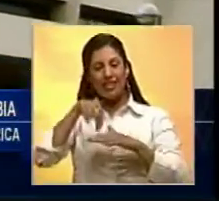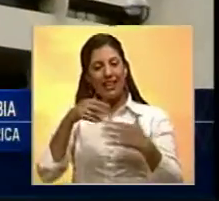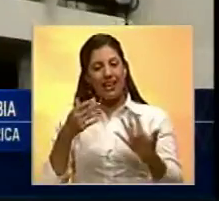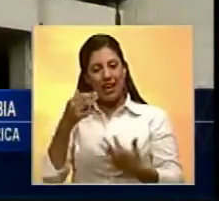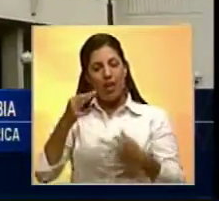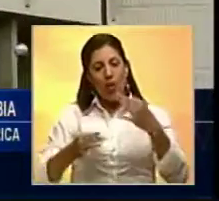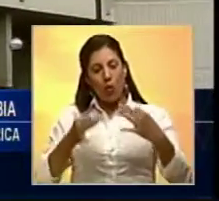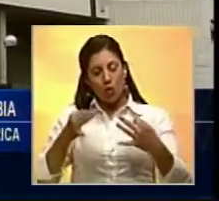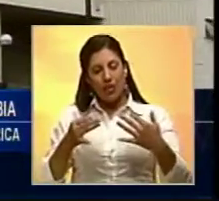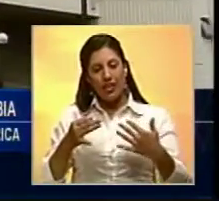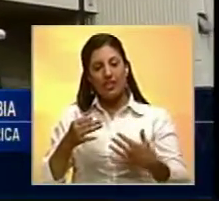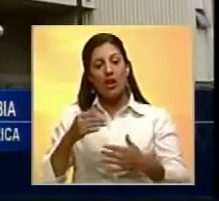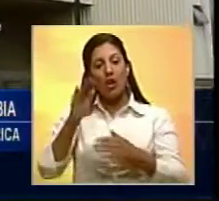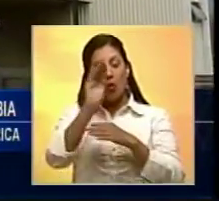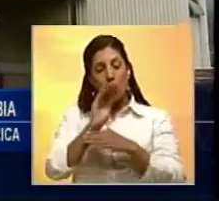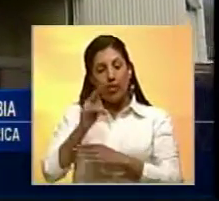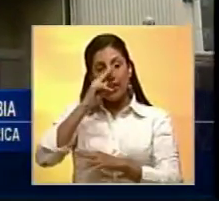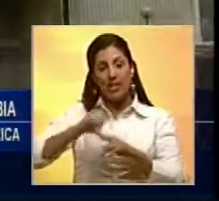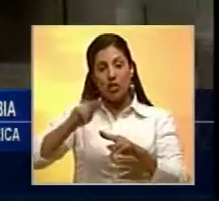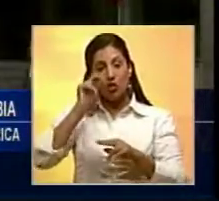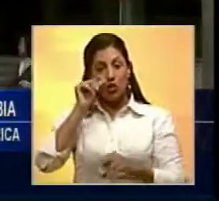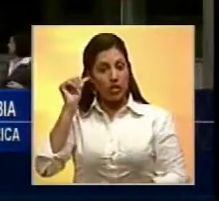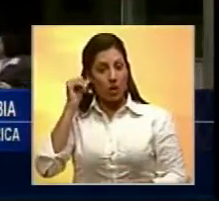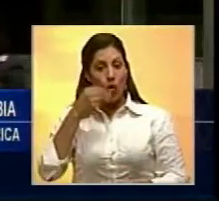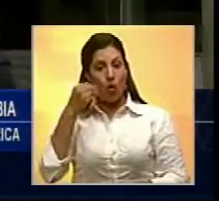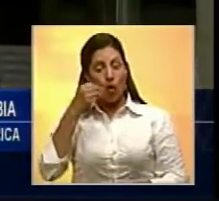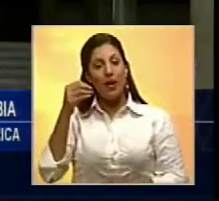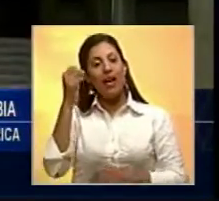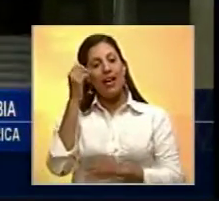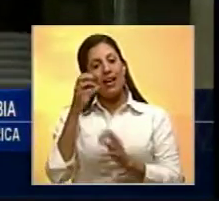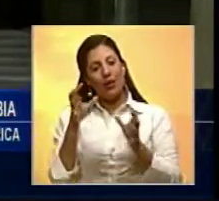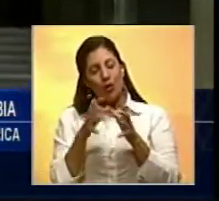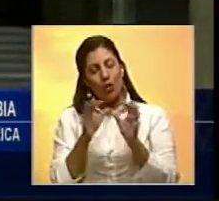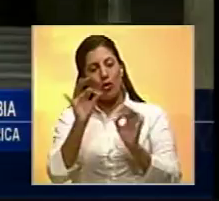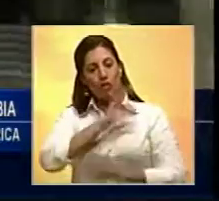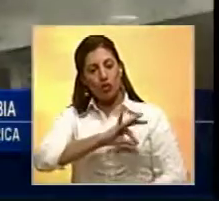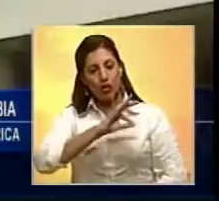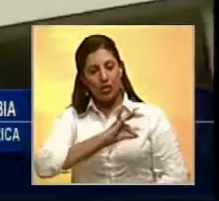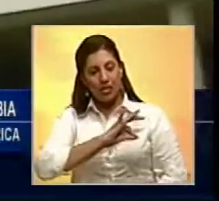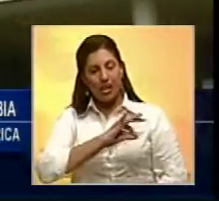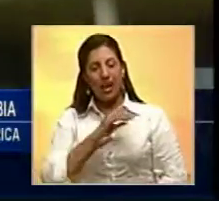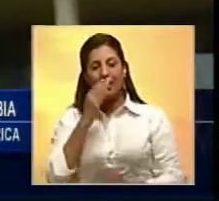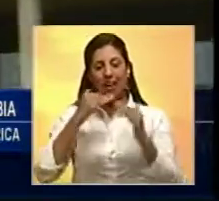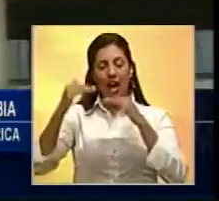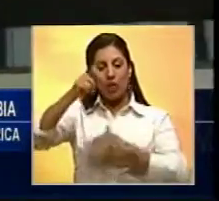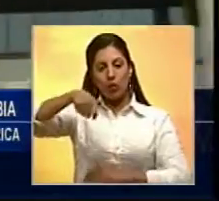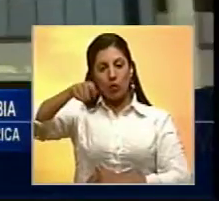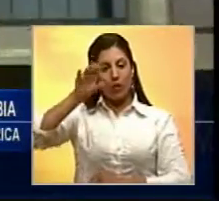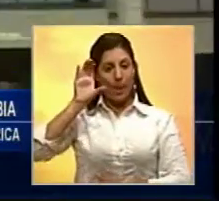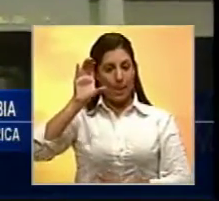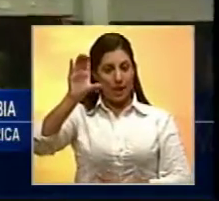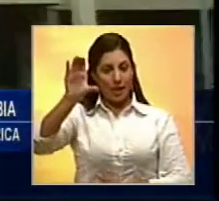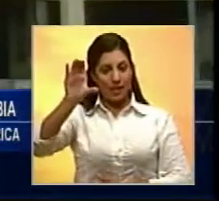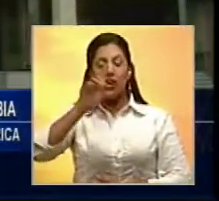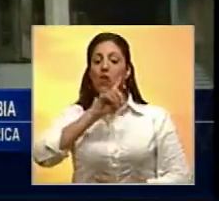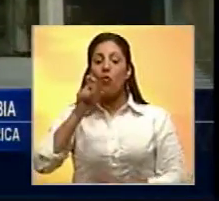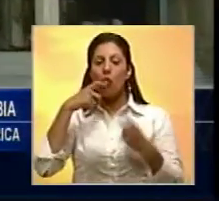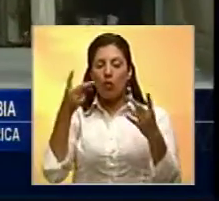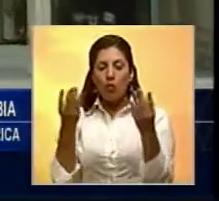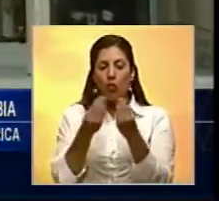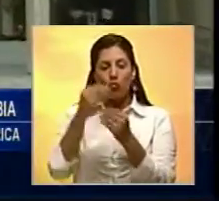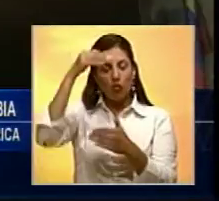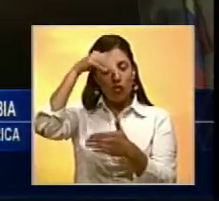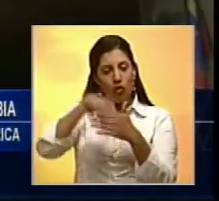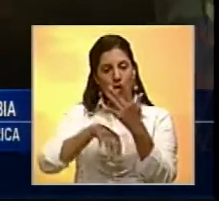de la Jurisdicción de Protección de Niños, Niñas y Adolescentes de la Sala de Casación Social del Alto Juzgado del país, conjuntamente con el Fondo de